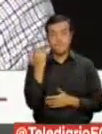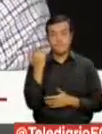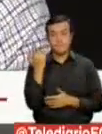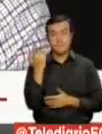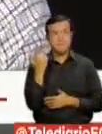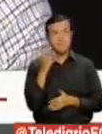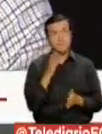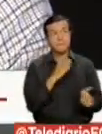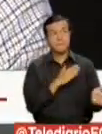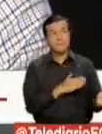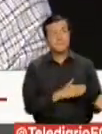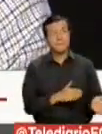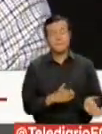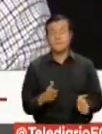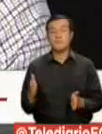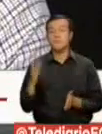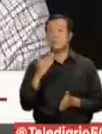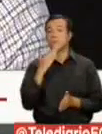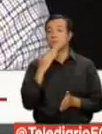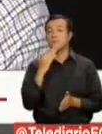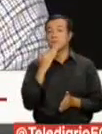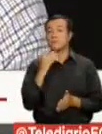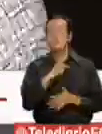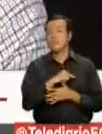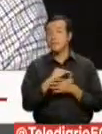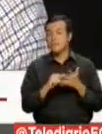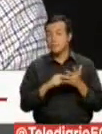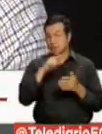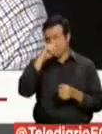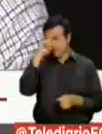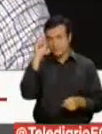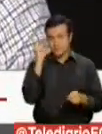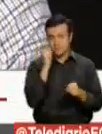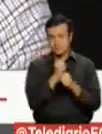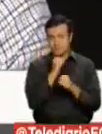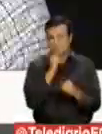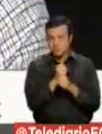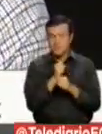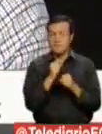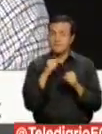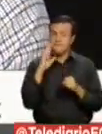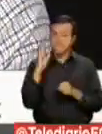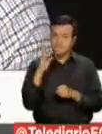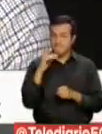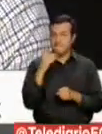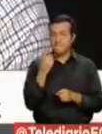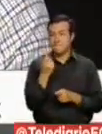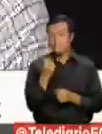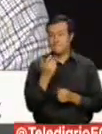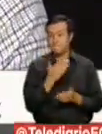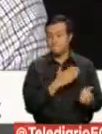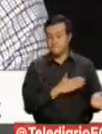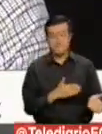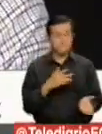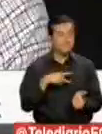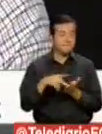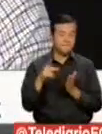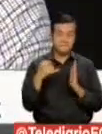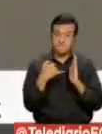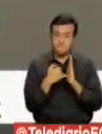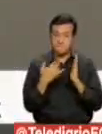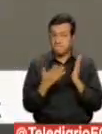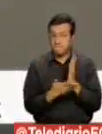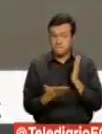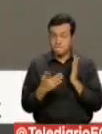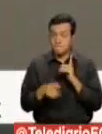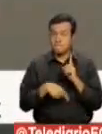a un mecanismo que fomenta el trabajo, que fomenta la generación de recursos y el pago de impuestos.